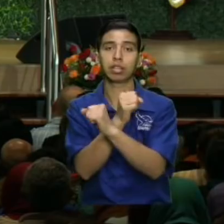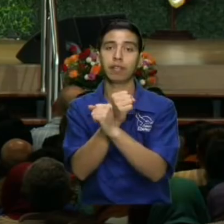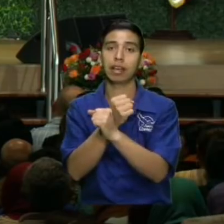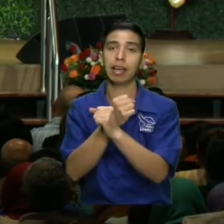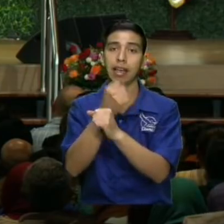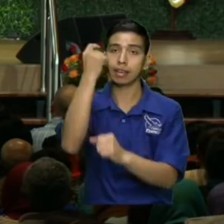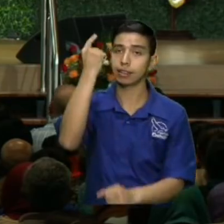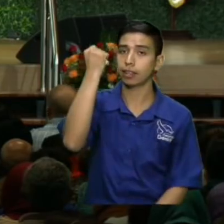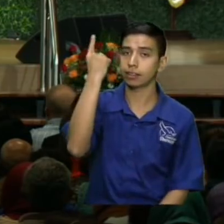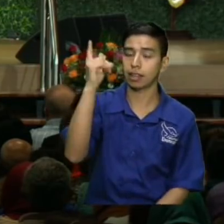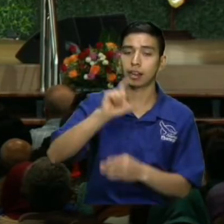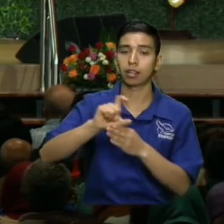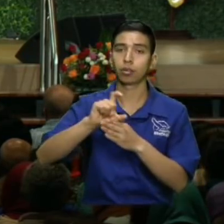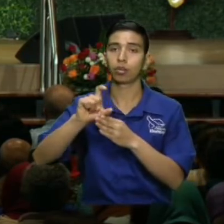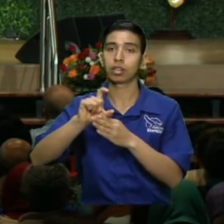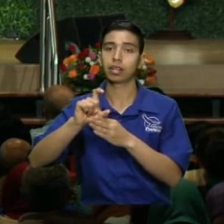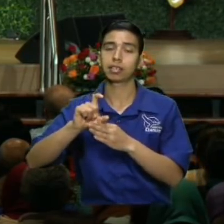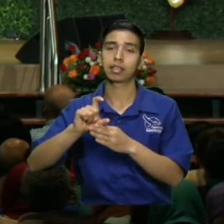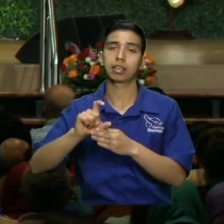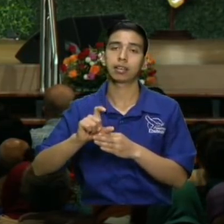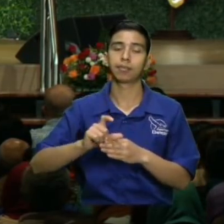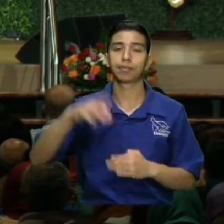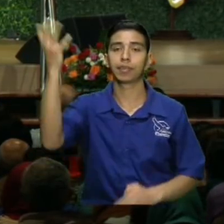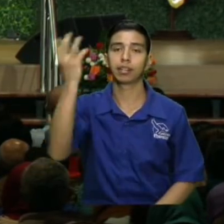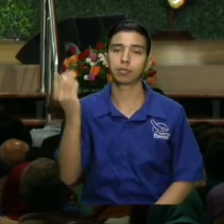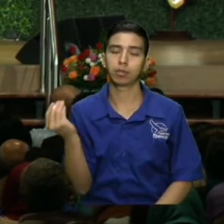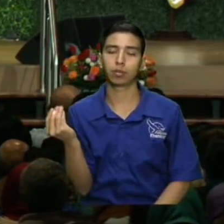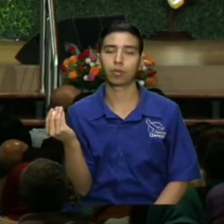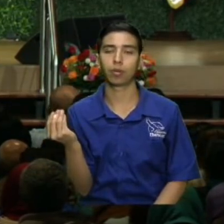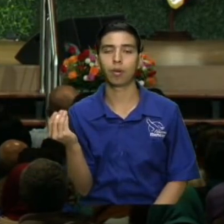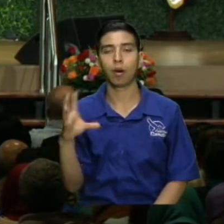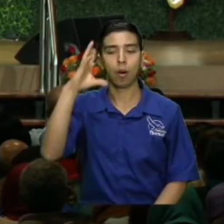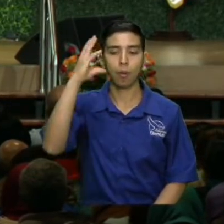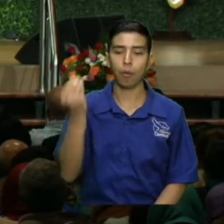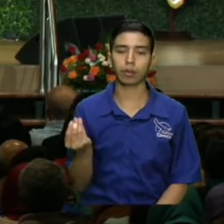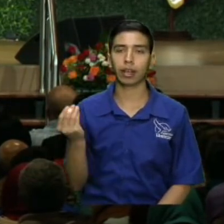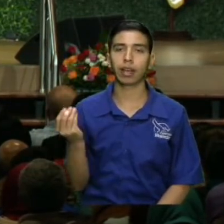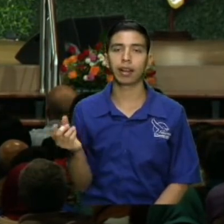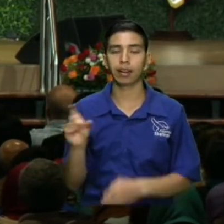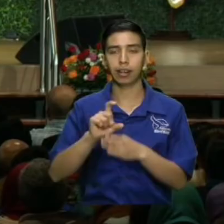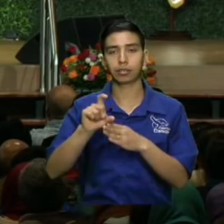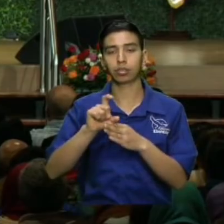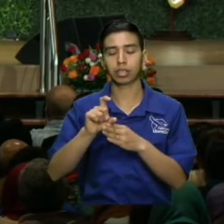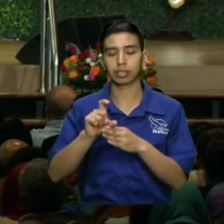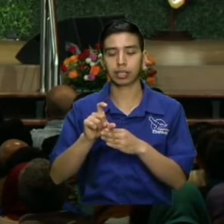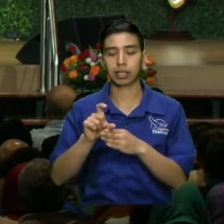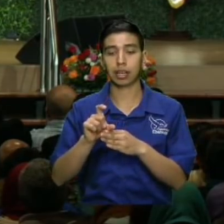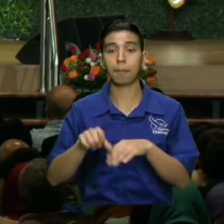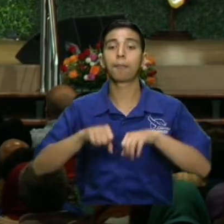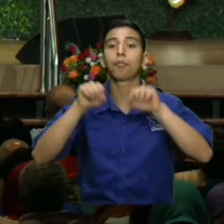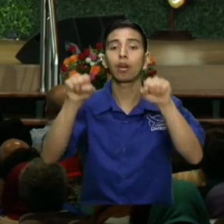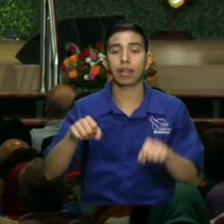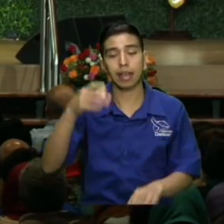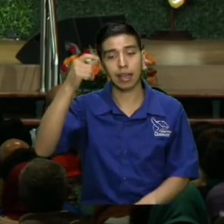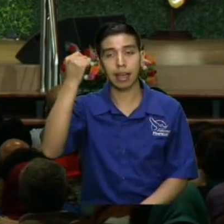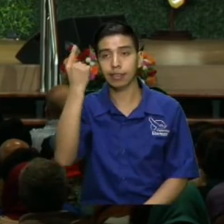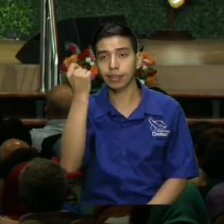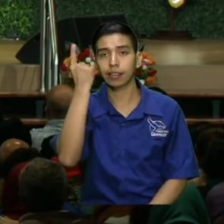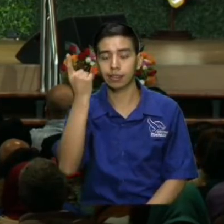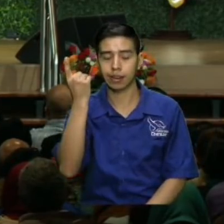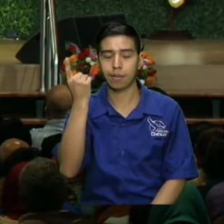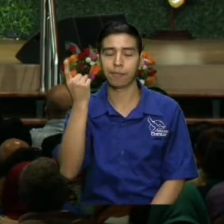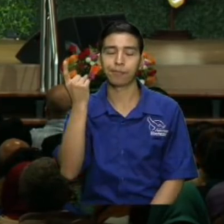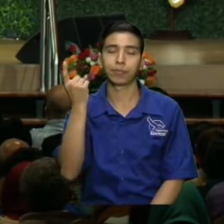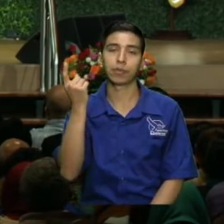qué? Porque lo más que puede hacer es que su alma, intelecto,